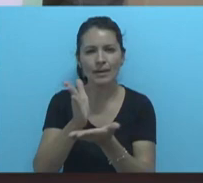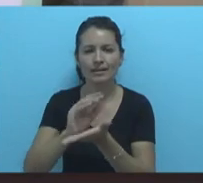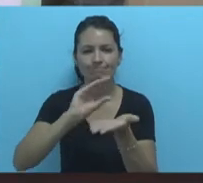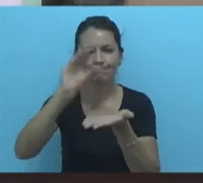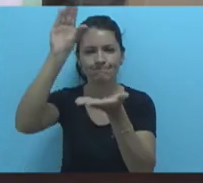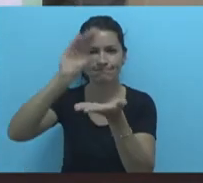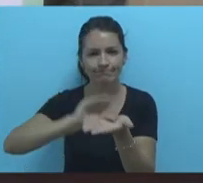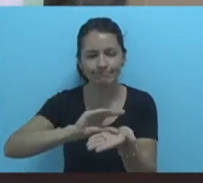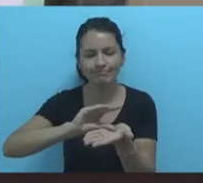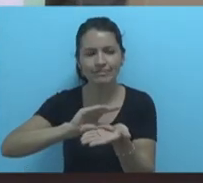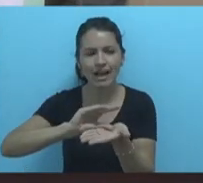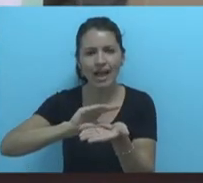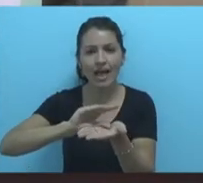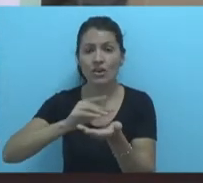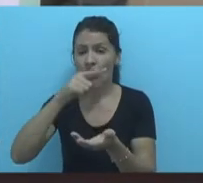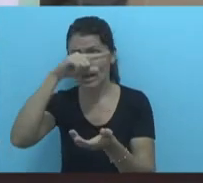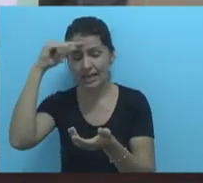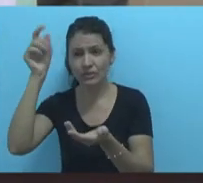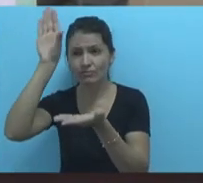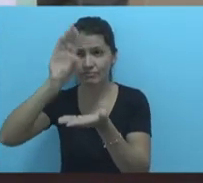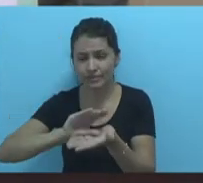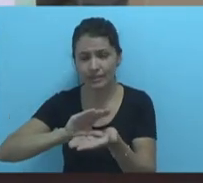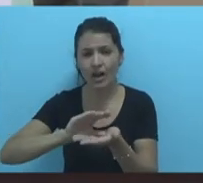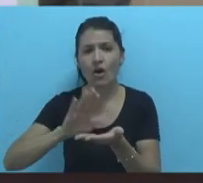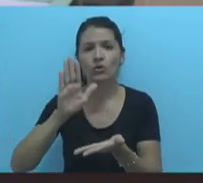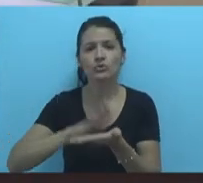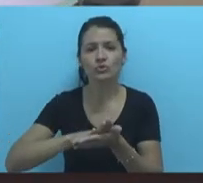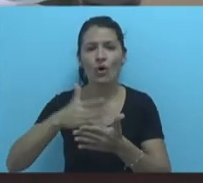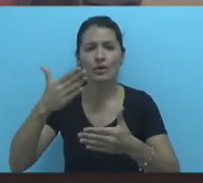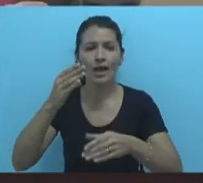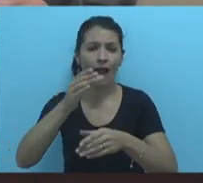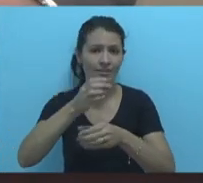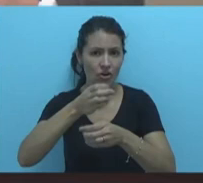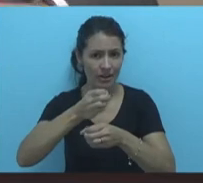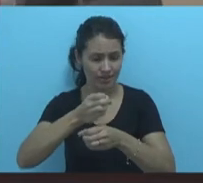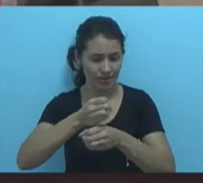Fondo Compensador del Autotransporte Urbano y Suburbano de Pasajeros.